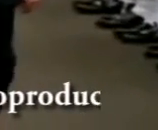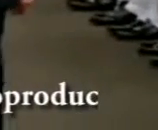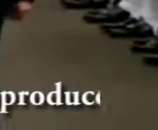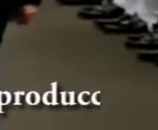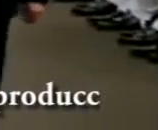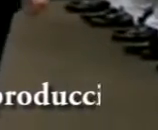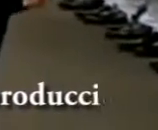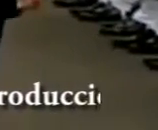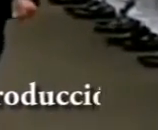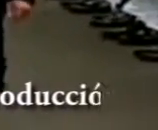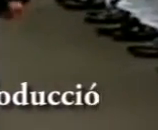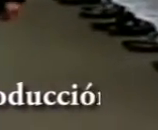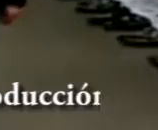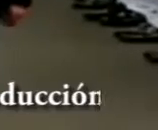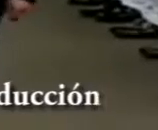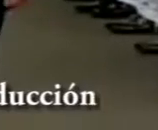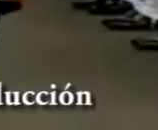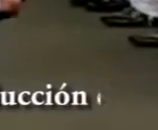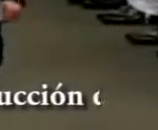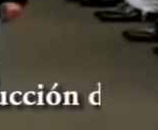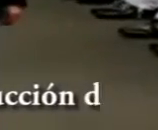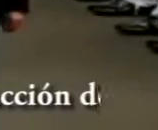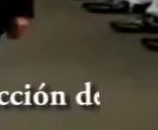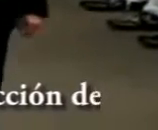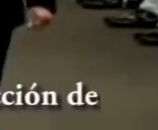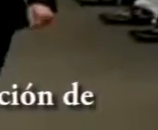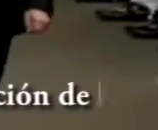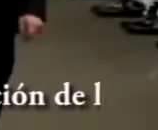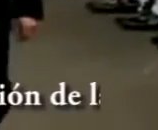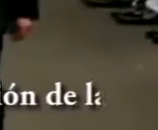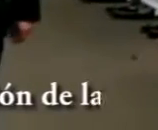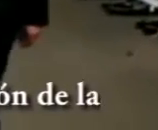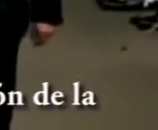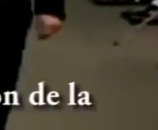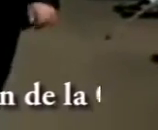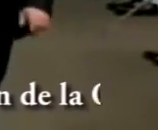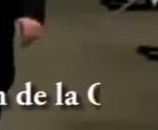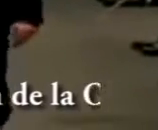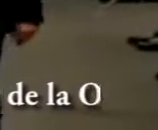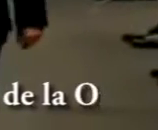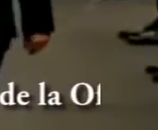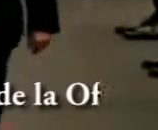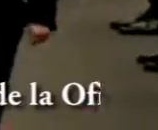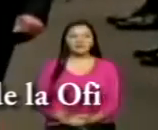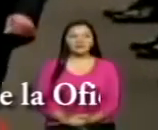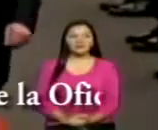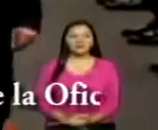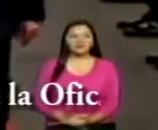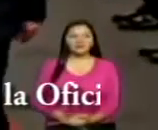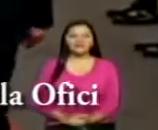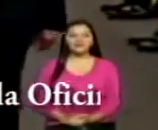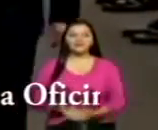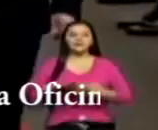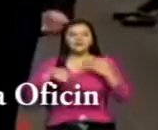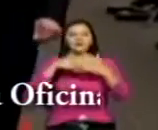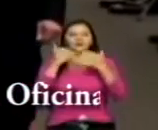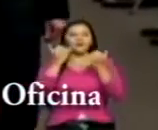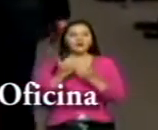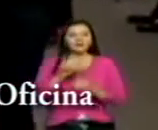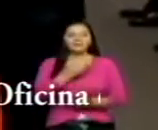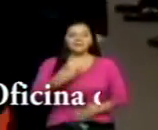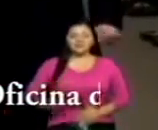para poder asistir precisamente a este cambio de mando. Observamos en pantalla a la presidenta de la República de Chile, Michelle Bachelet, al